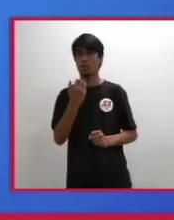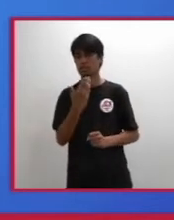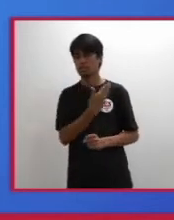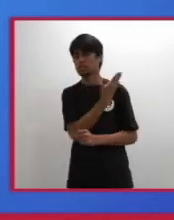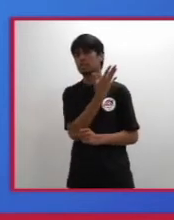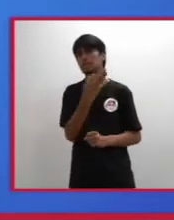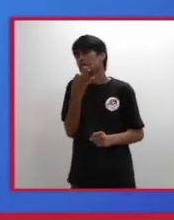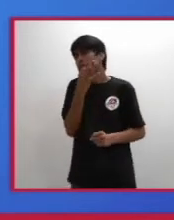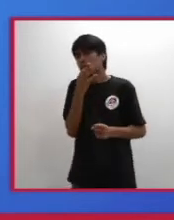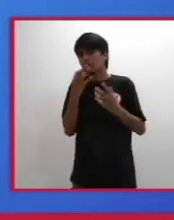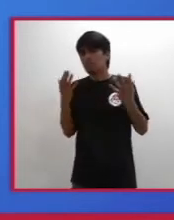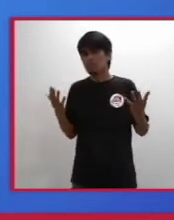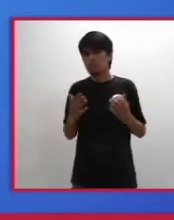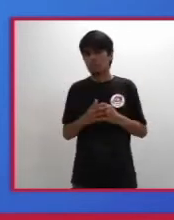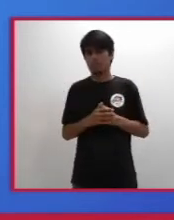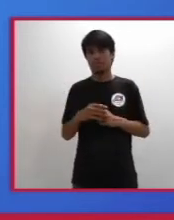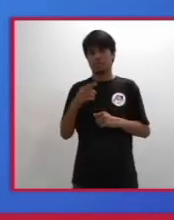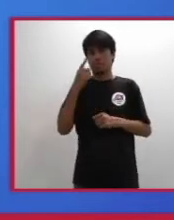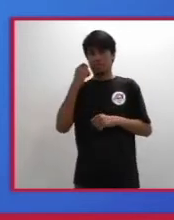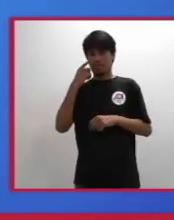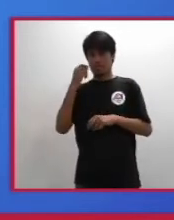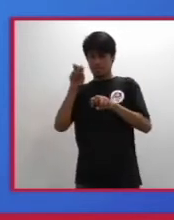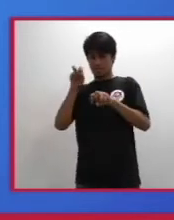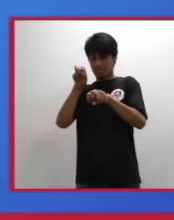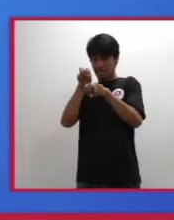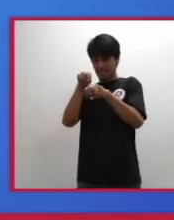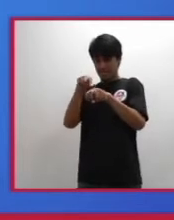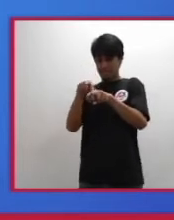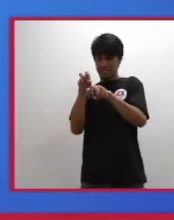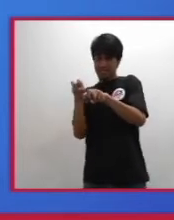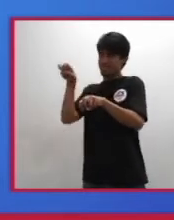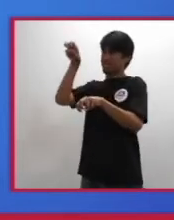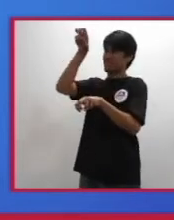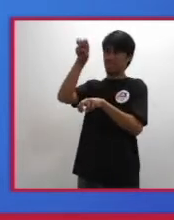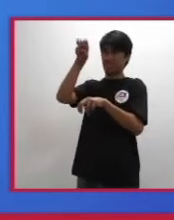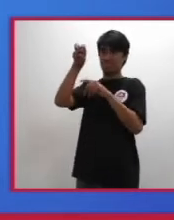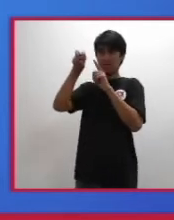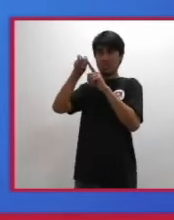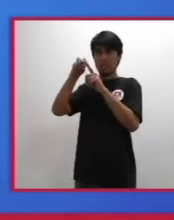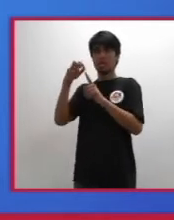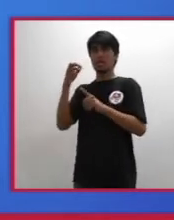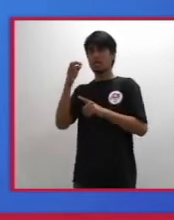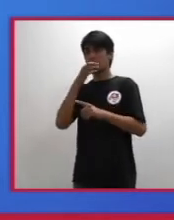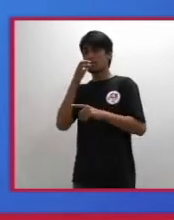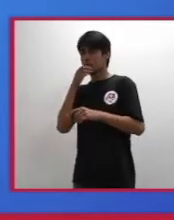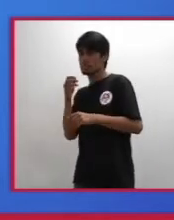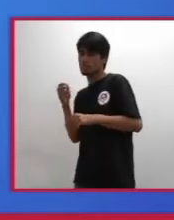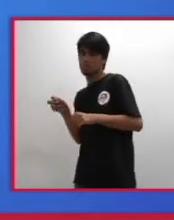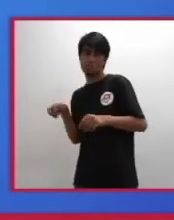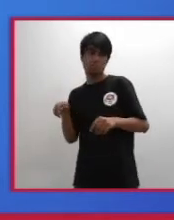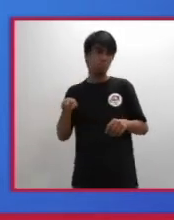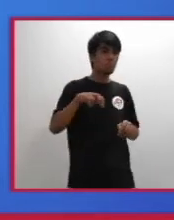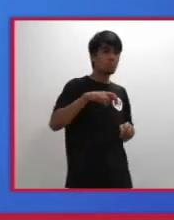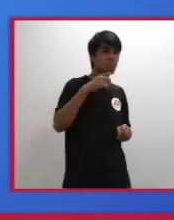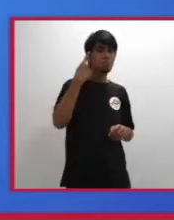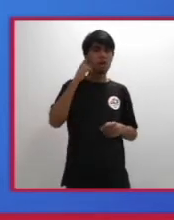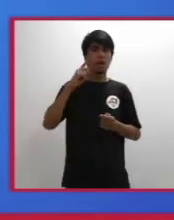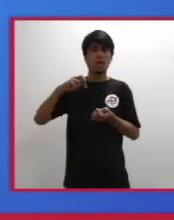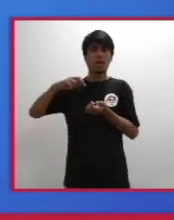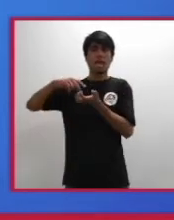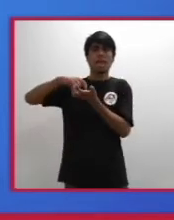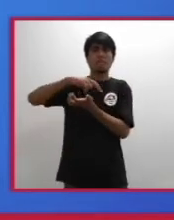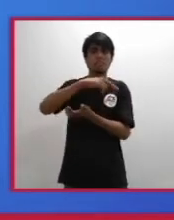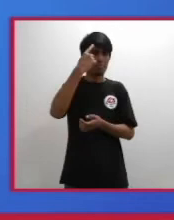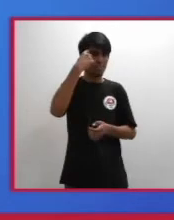ejemplo, la persona que estaba en la parte superior da un pequeño giro para quizás caminar o tomar